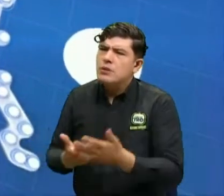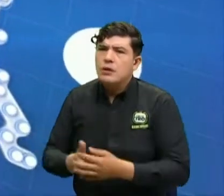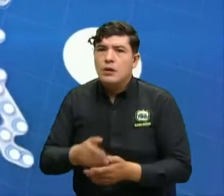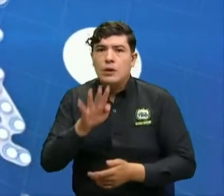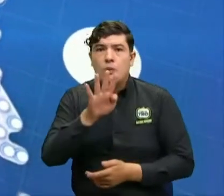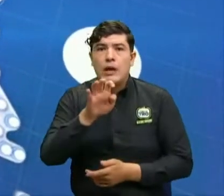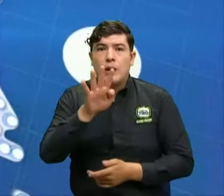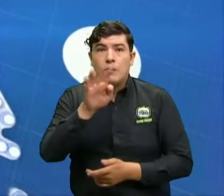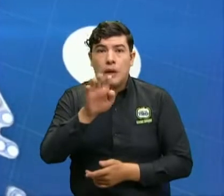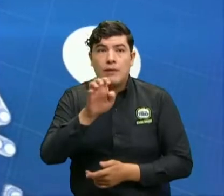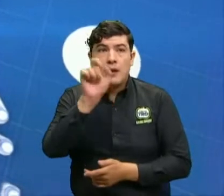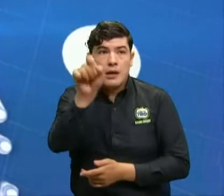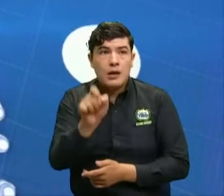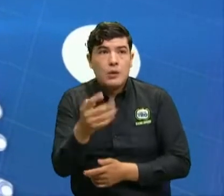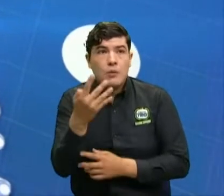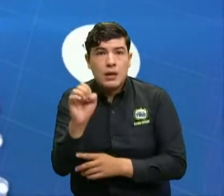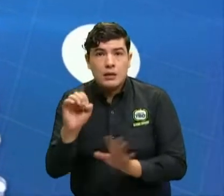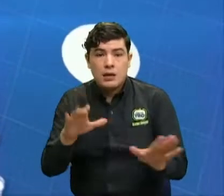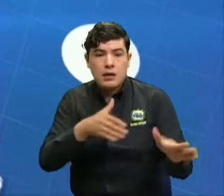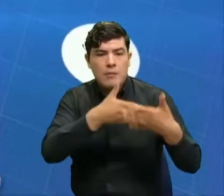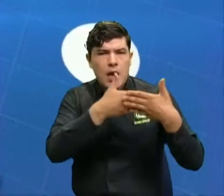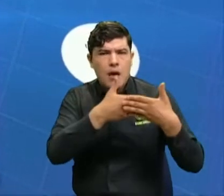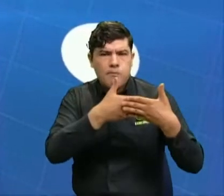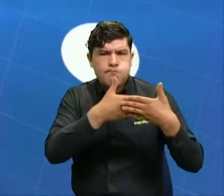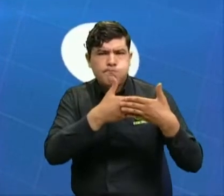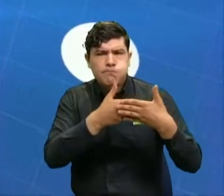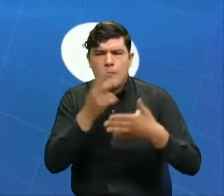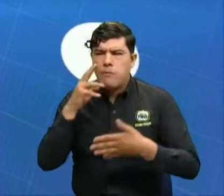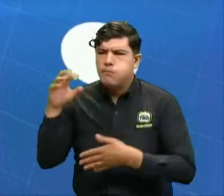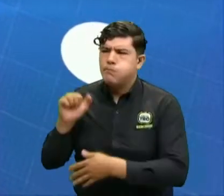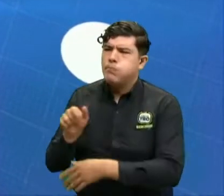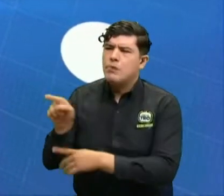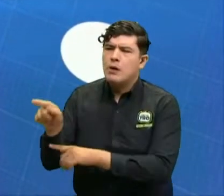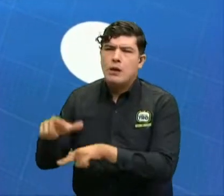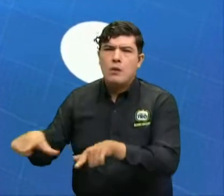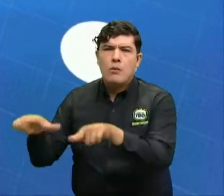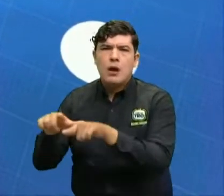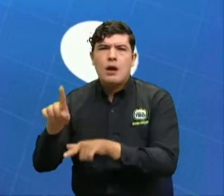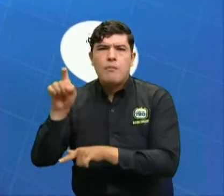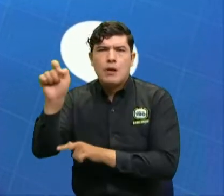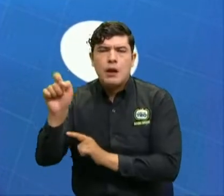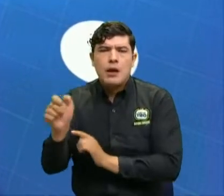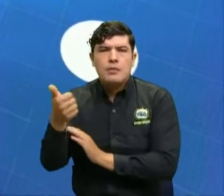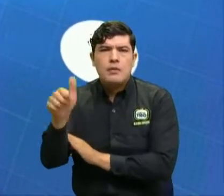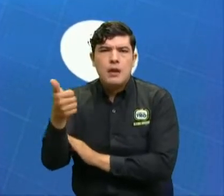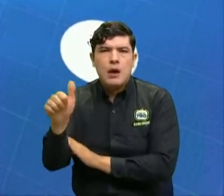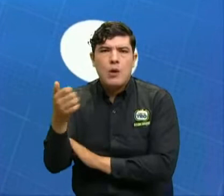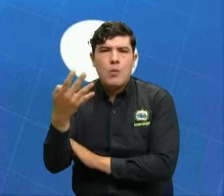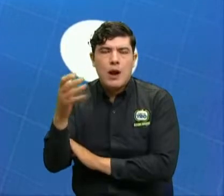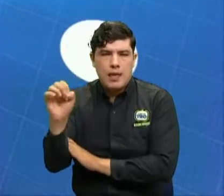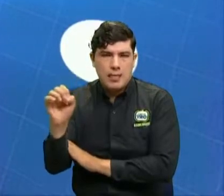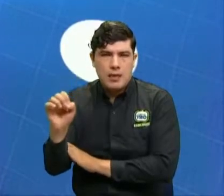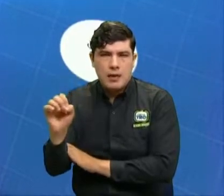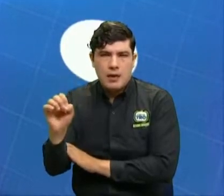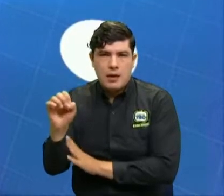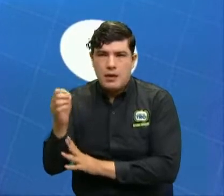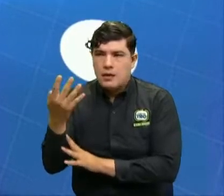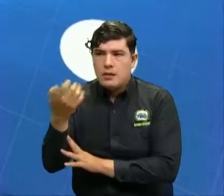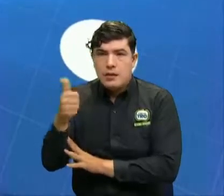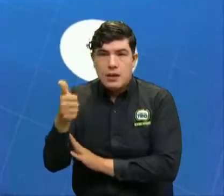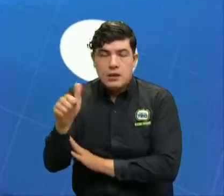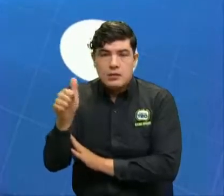nosotros aquí tomas 10 y 40 de la noche a 40 minutos